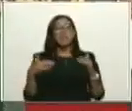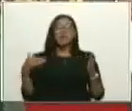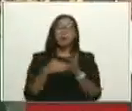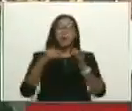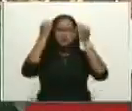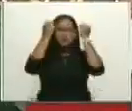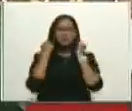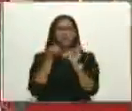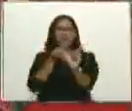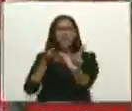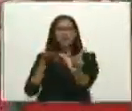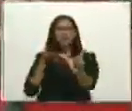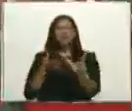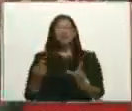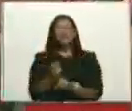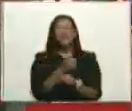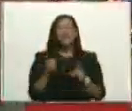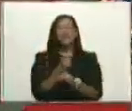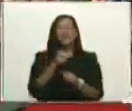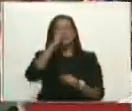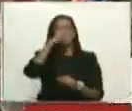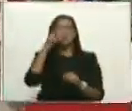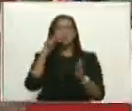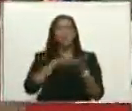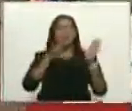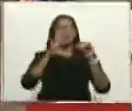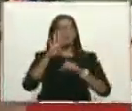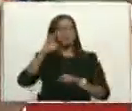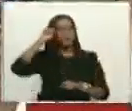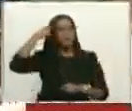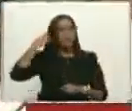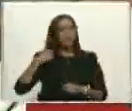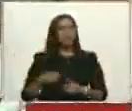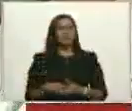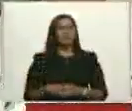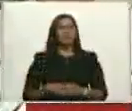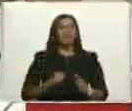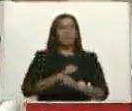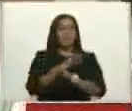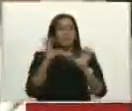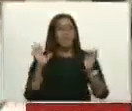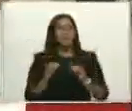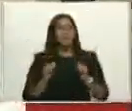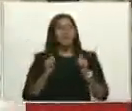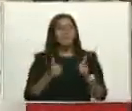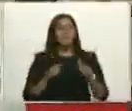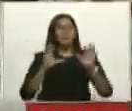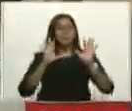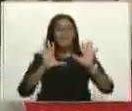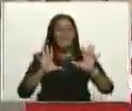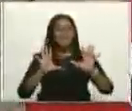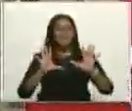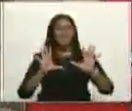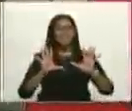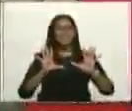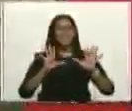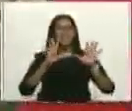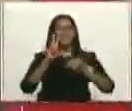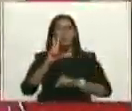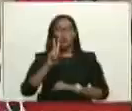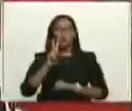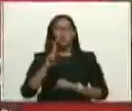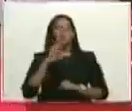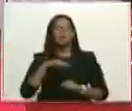violencia terrorista de ese año 2014. ¿Tú te acuerdas? Claro, y se arrancó el 10, el 12 estábamos